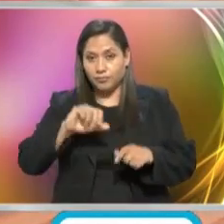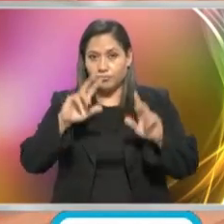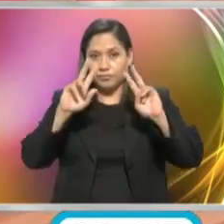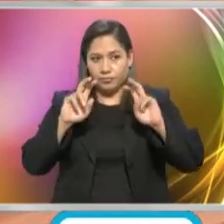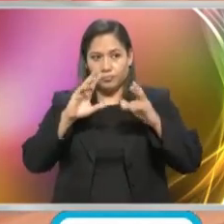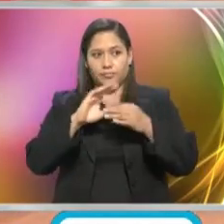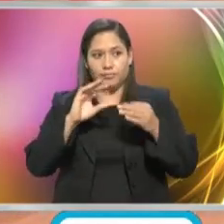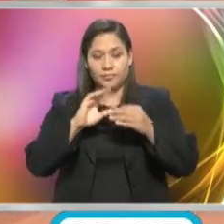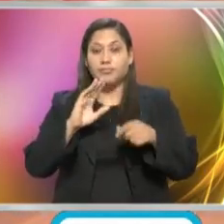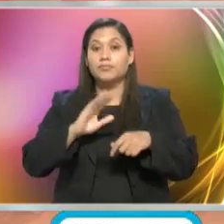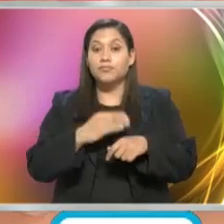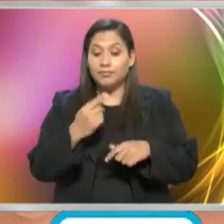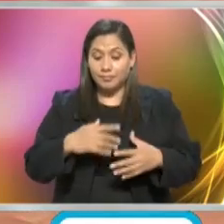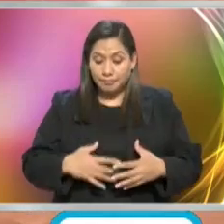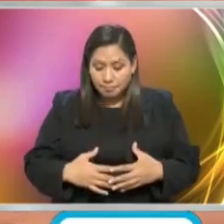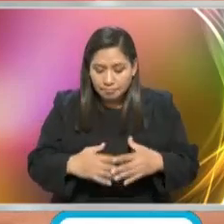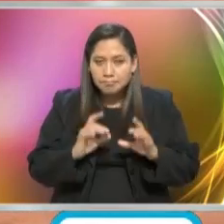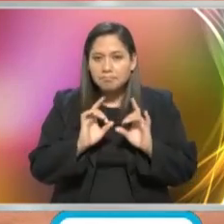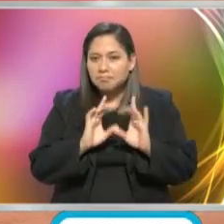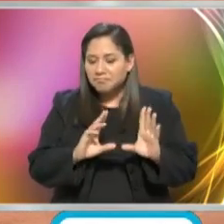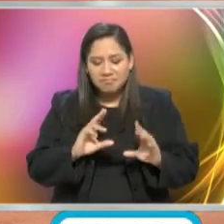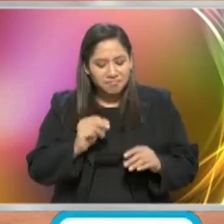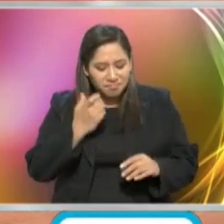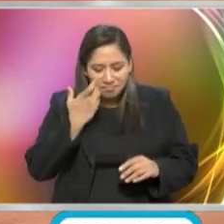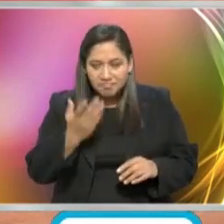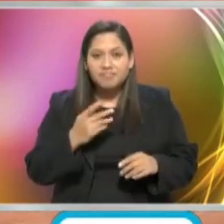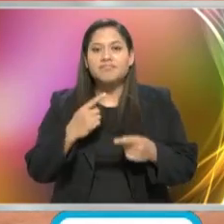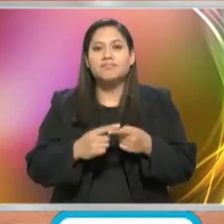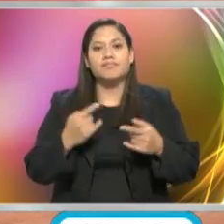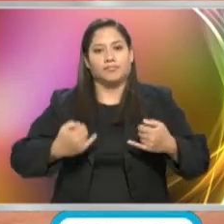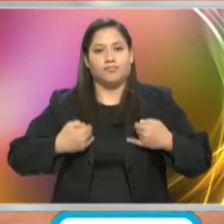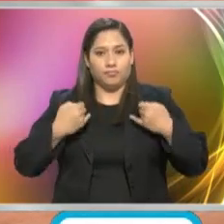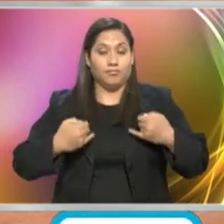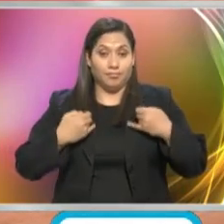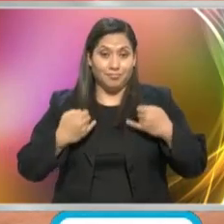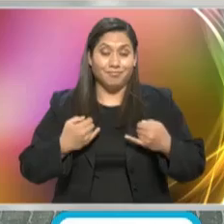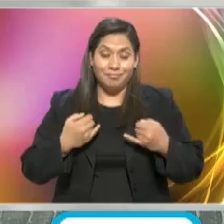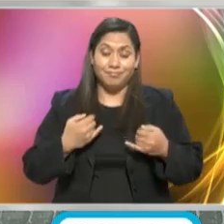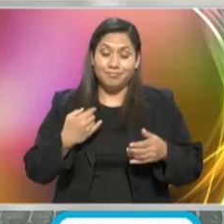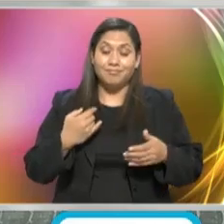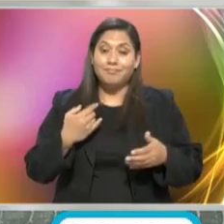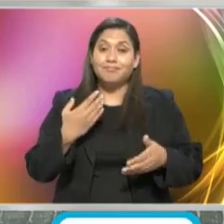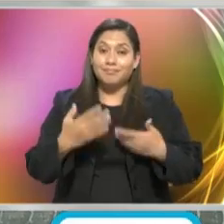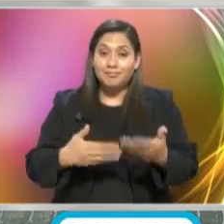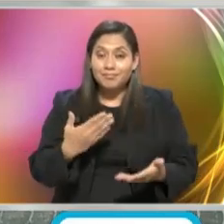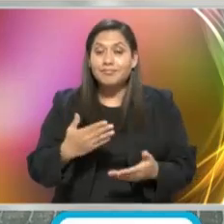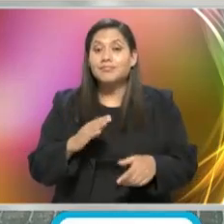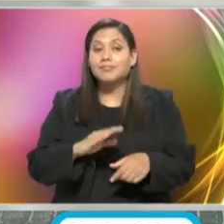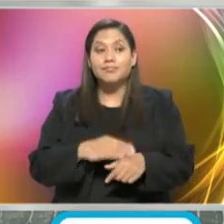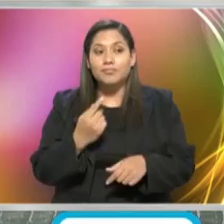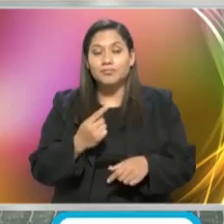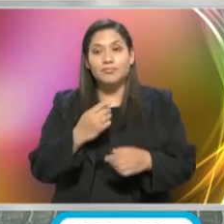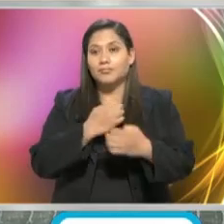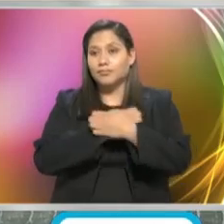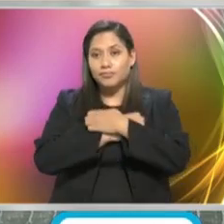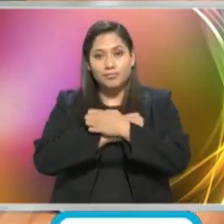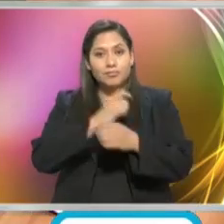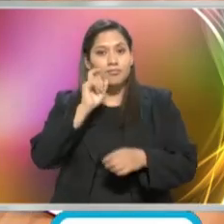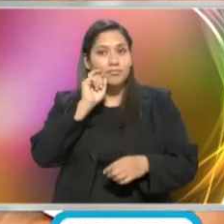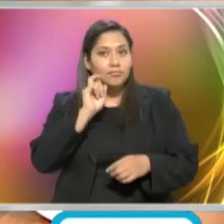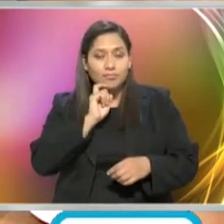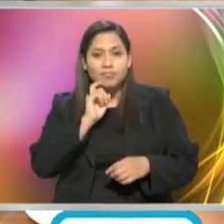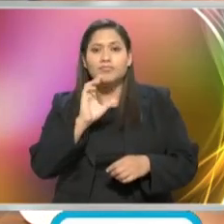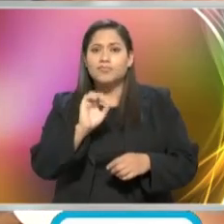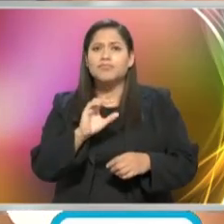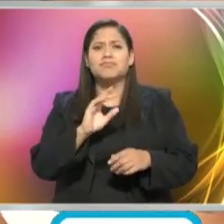hoy, porque el embarazo no previsto, sobre todo en adolescentes, generalmente es resultado de que no existe educación sexual o de que esta